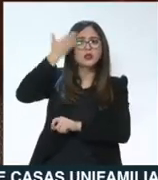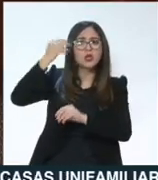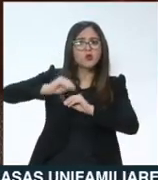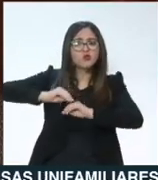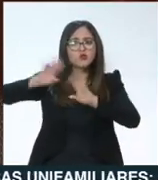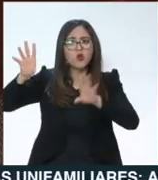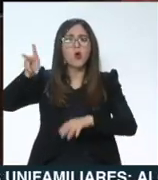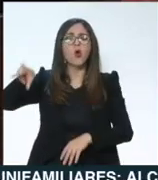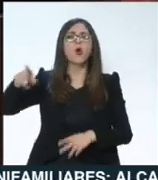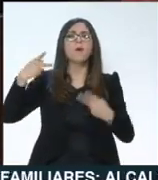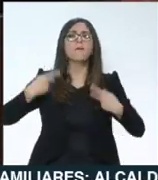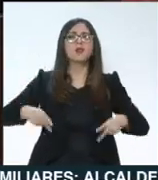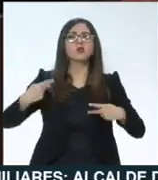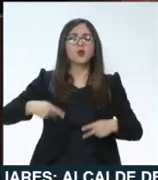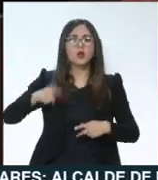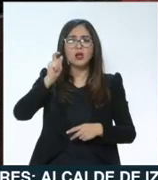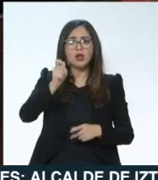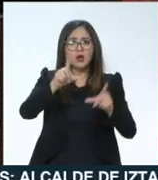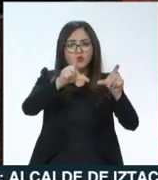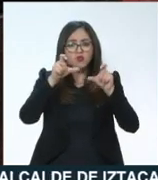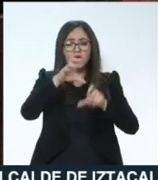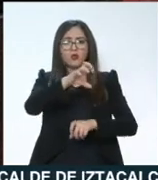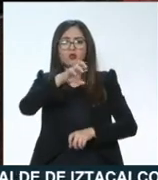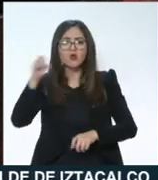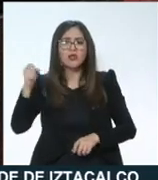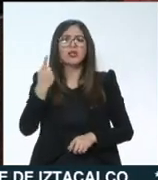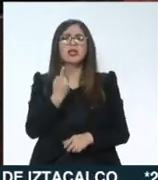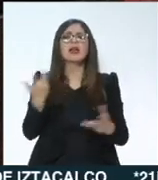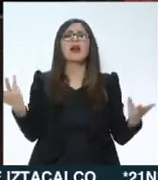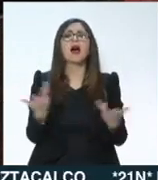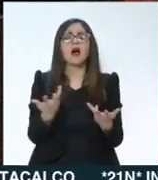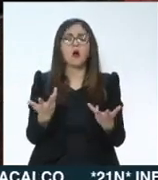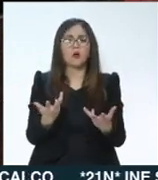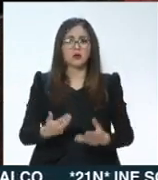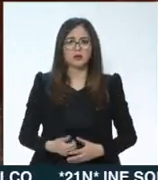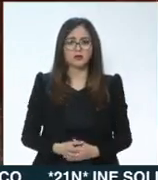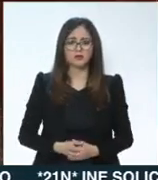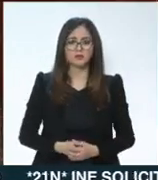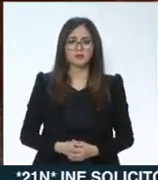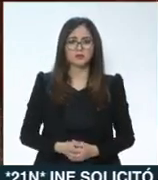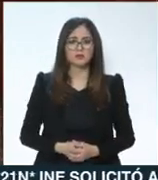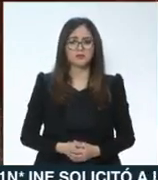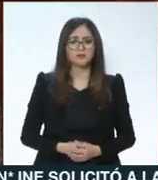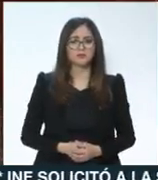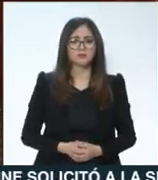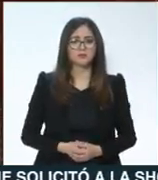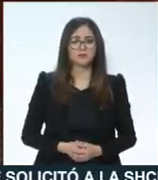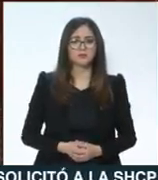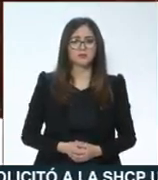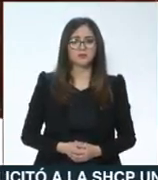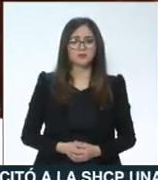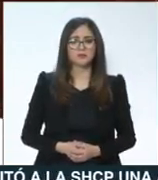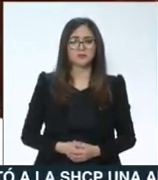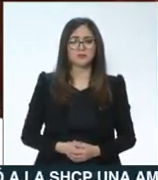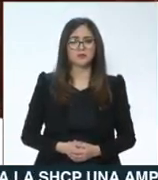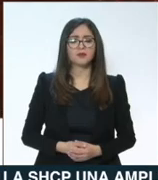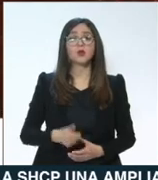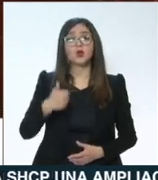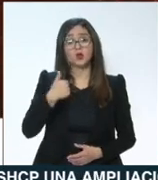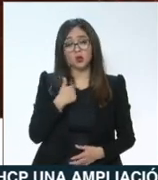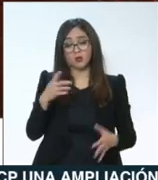solamente quedará en el dispositivo con el que me la tomaron? ¿Qué hacer ante esos casos? Mira, aquí en específico yo te puedo hablar como de varias